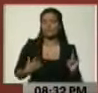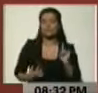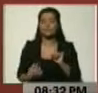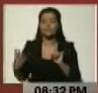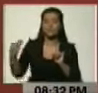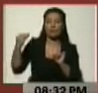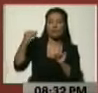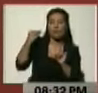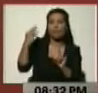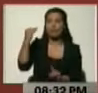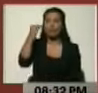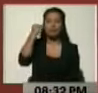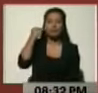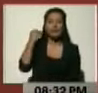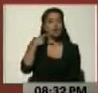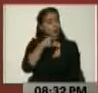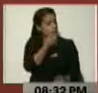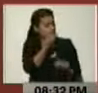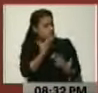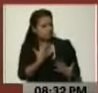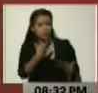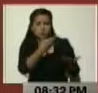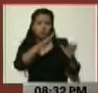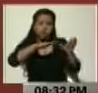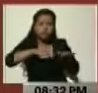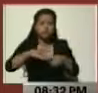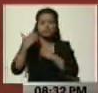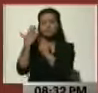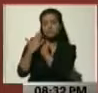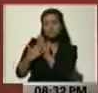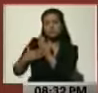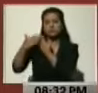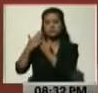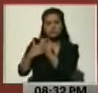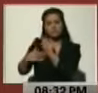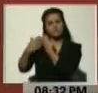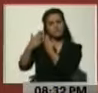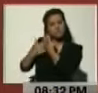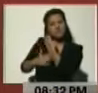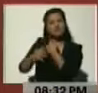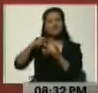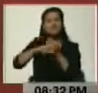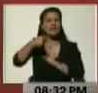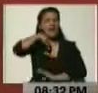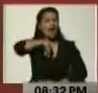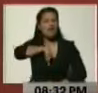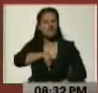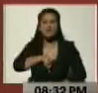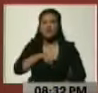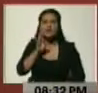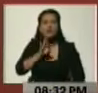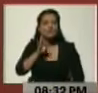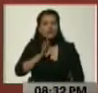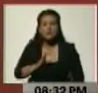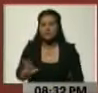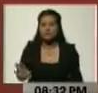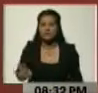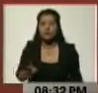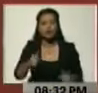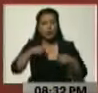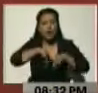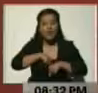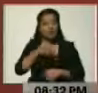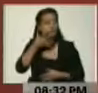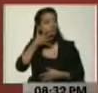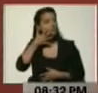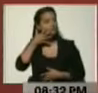y se lo alumbran y se lo acarician. Mire, compadre, eso es de miseria. Agarre su ego y láncelo